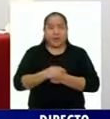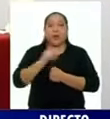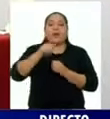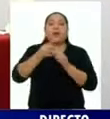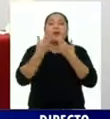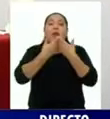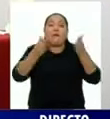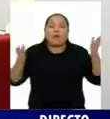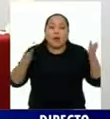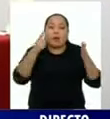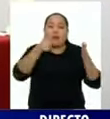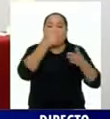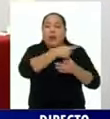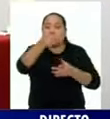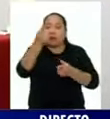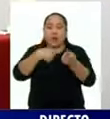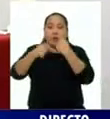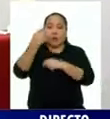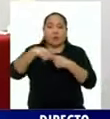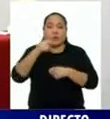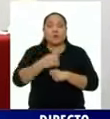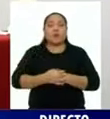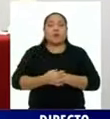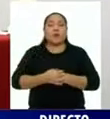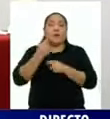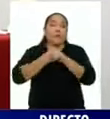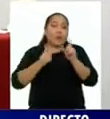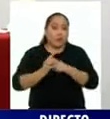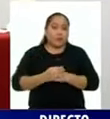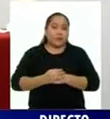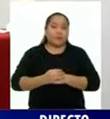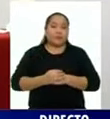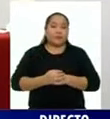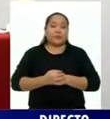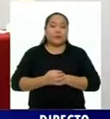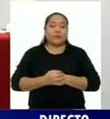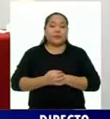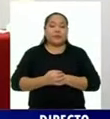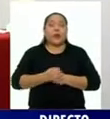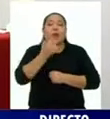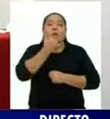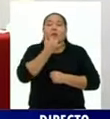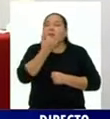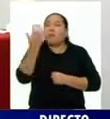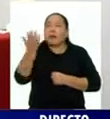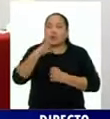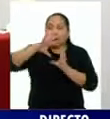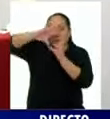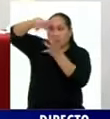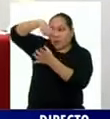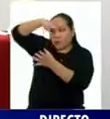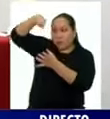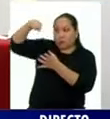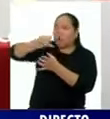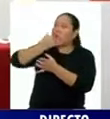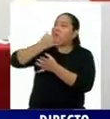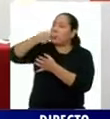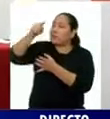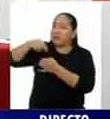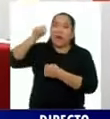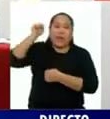al comercio internacional. Por lo tanto, lo que pase en el mundo nos importa